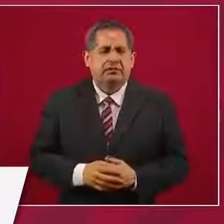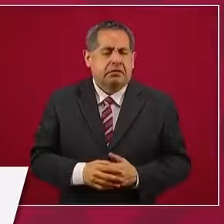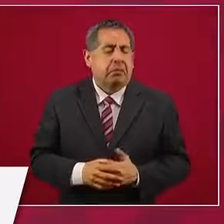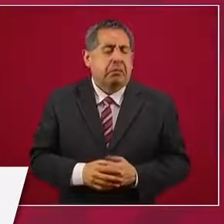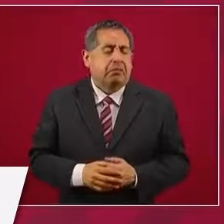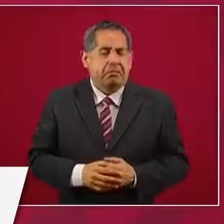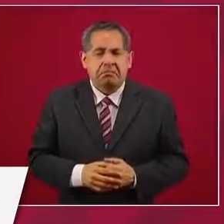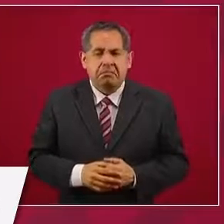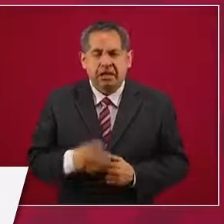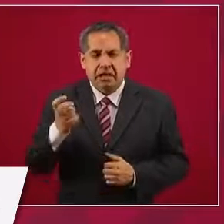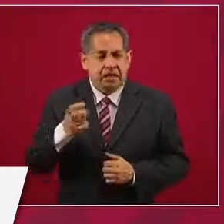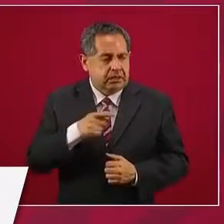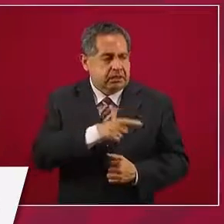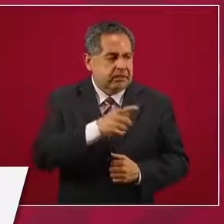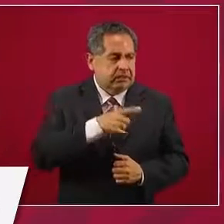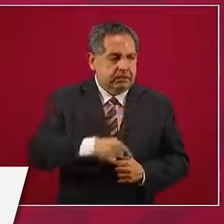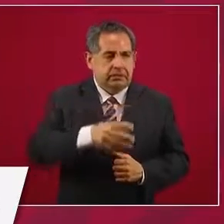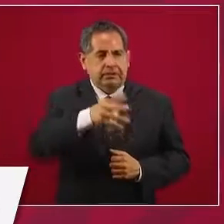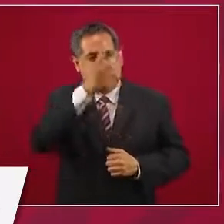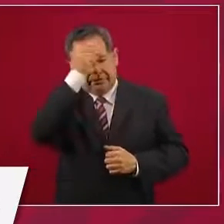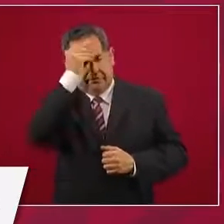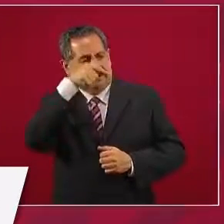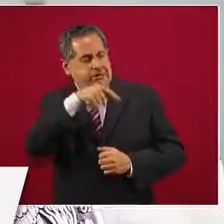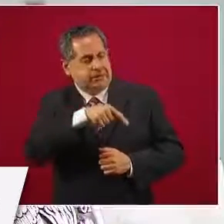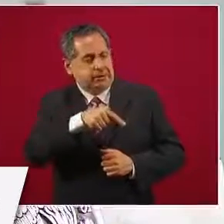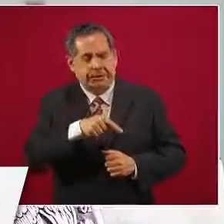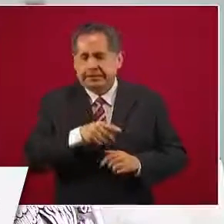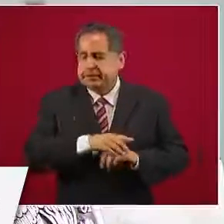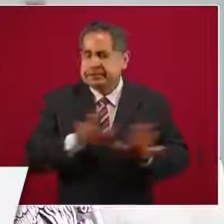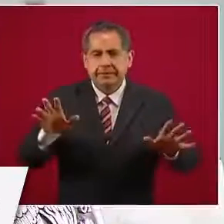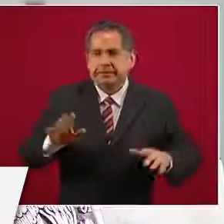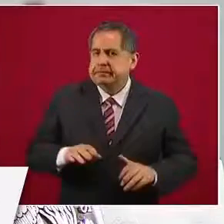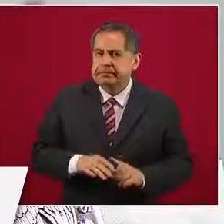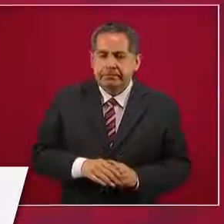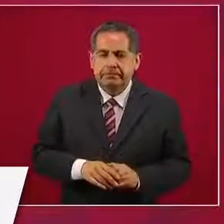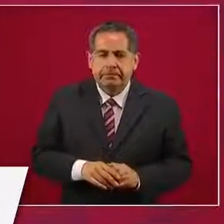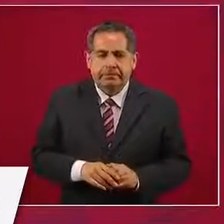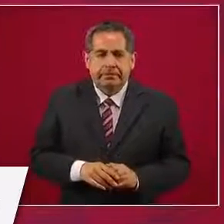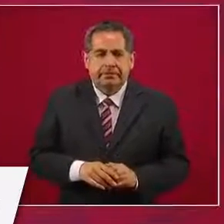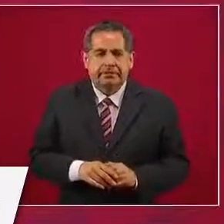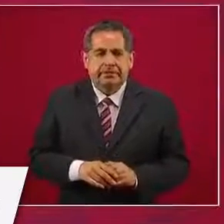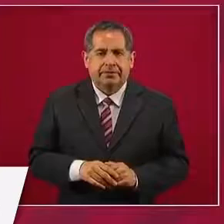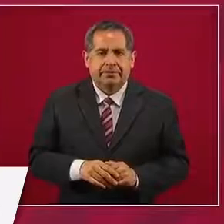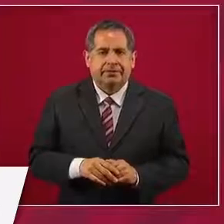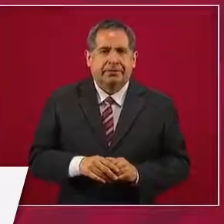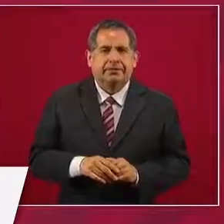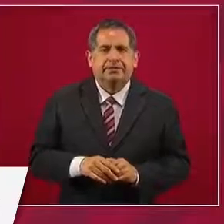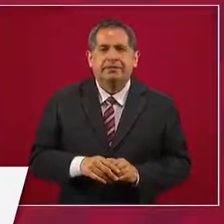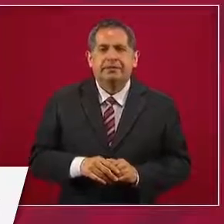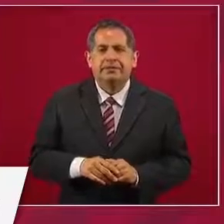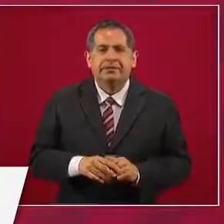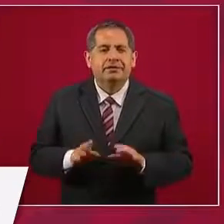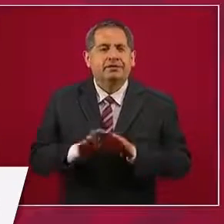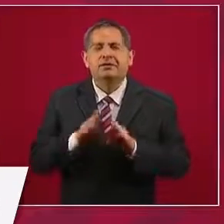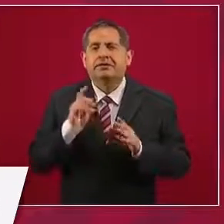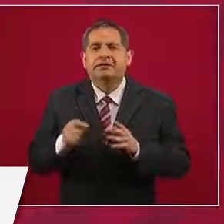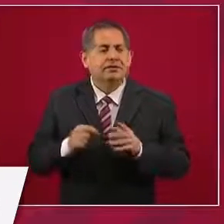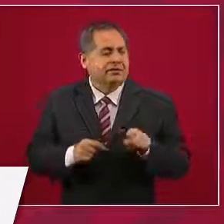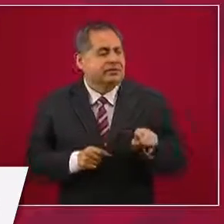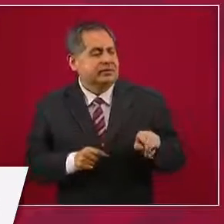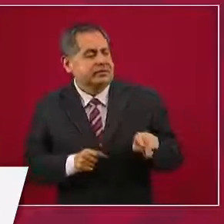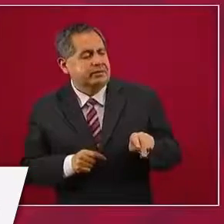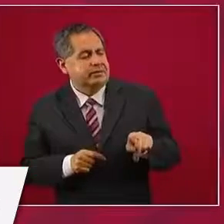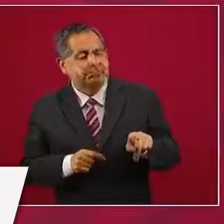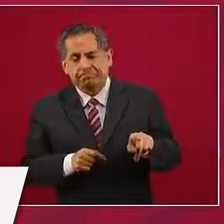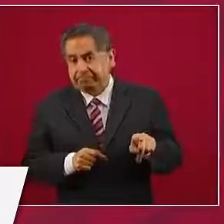porque es enseñanza, porque es